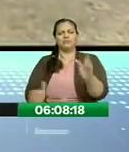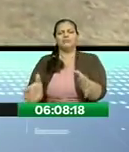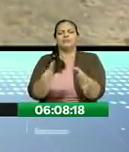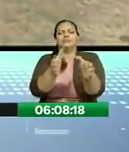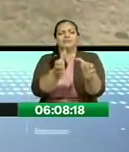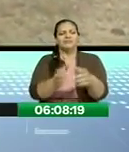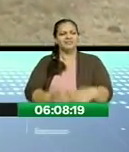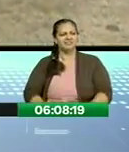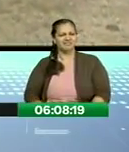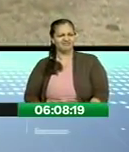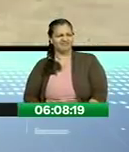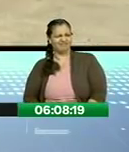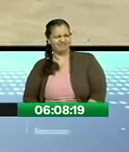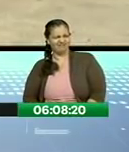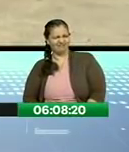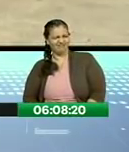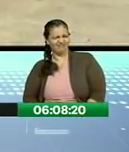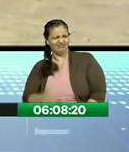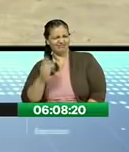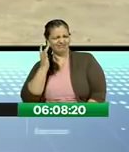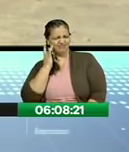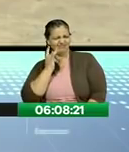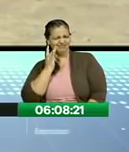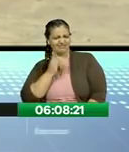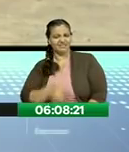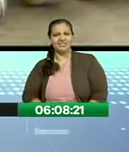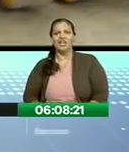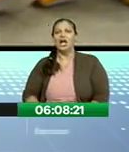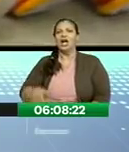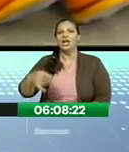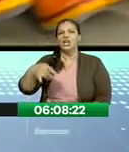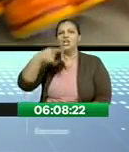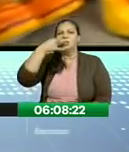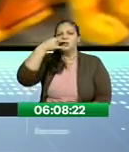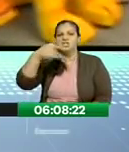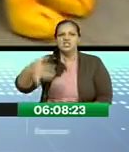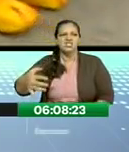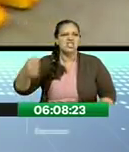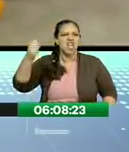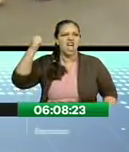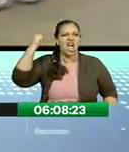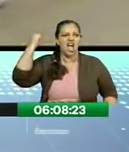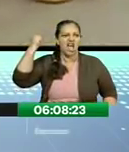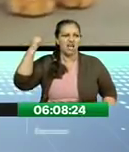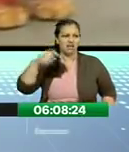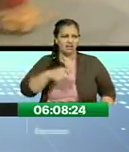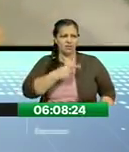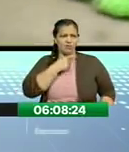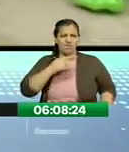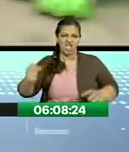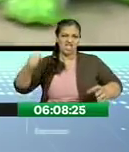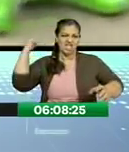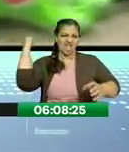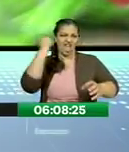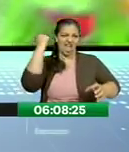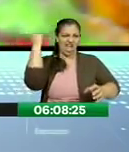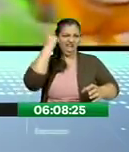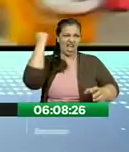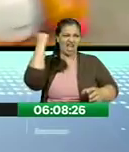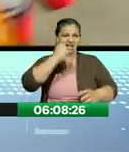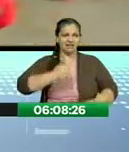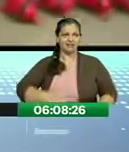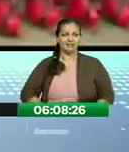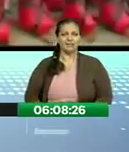¿Quiere que Chucky le meta la puñalada todas las noches? ¿Quiere que Chucky le puñale? A